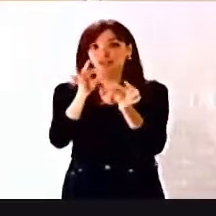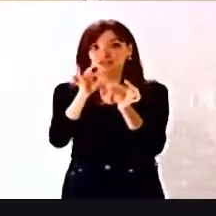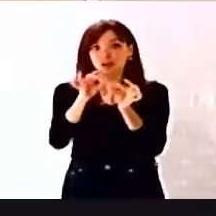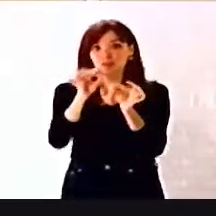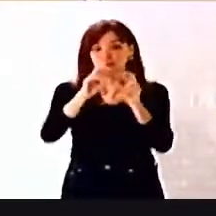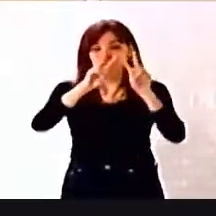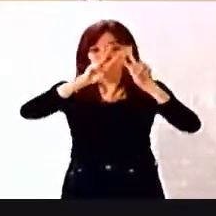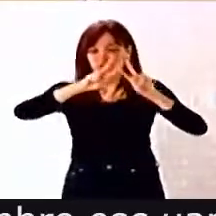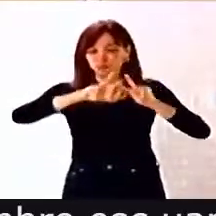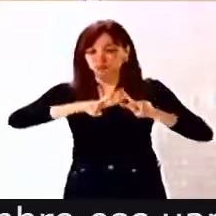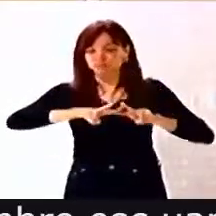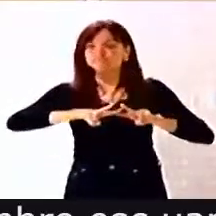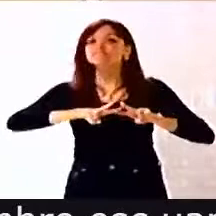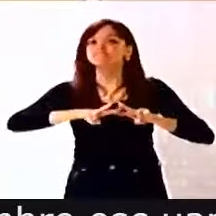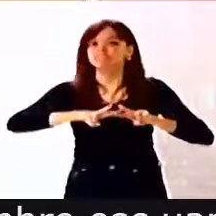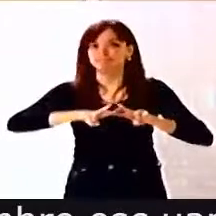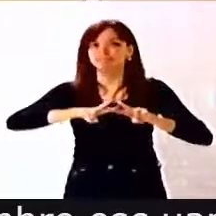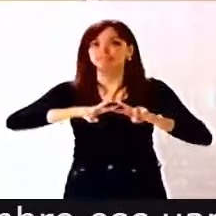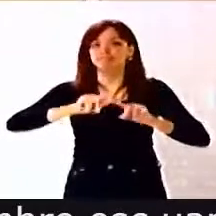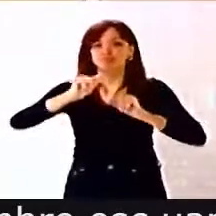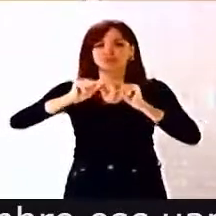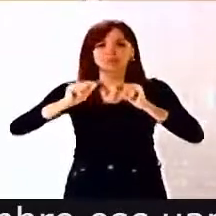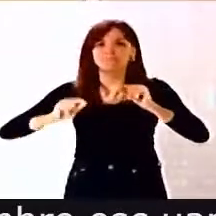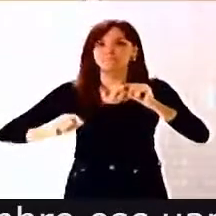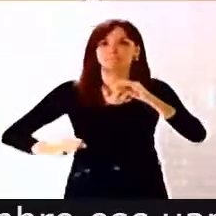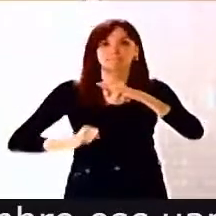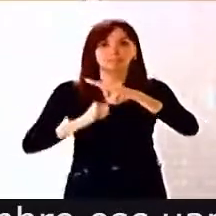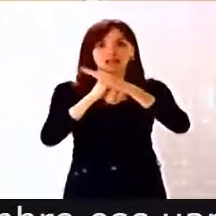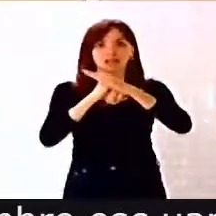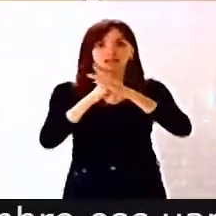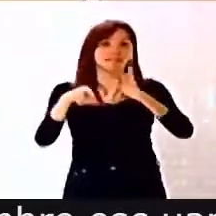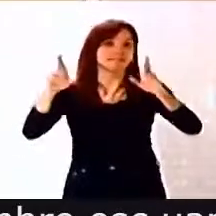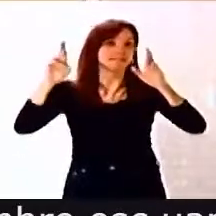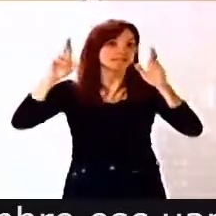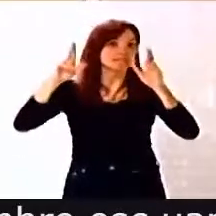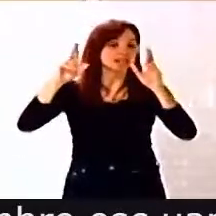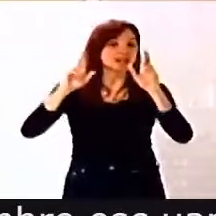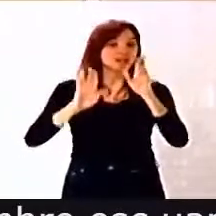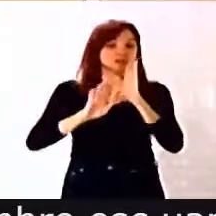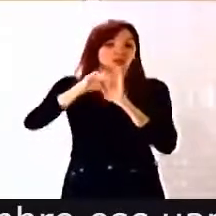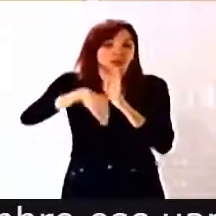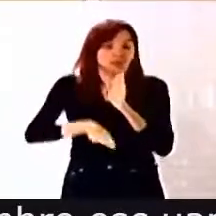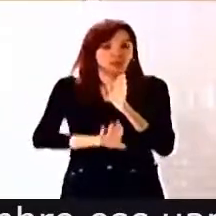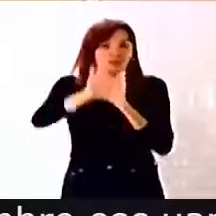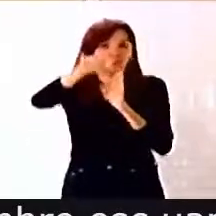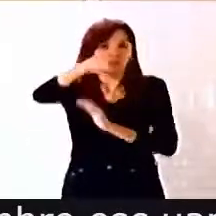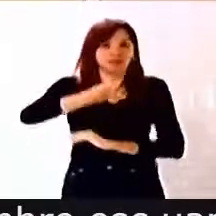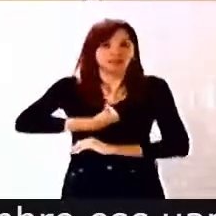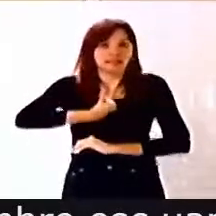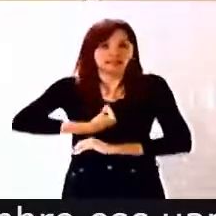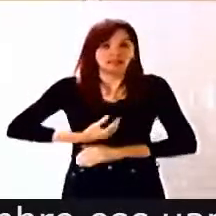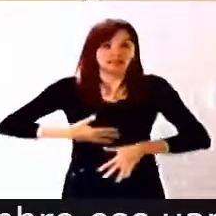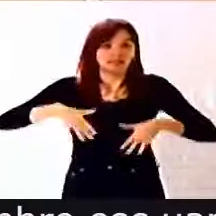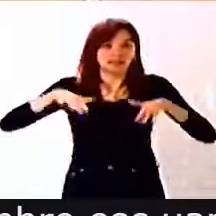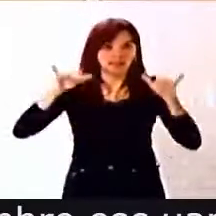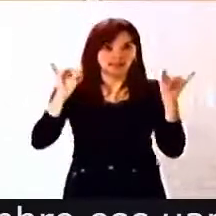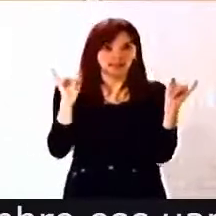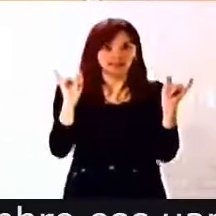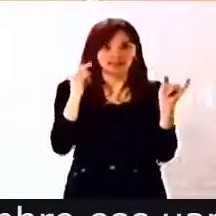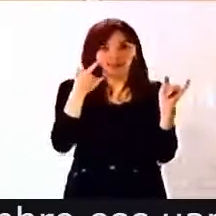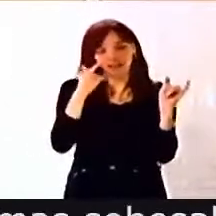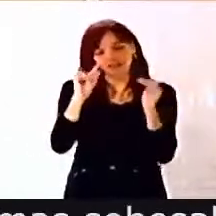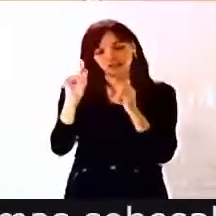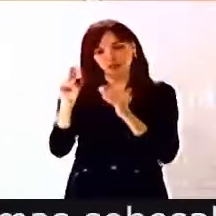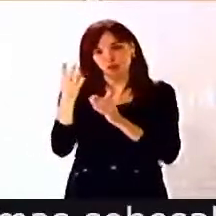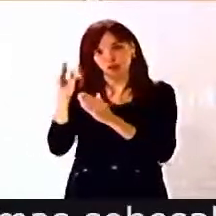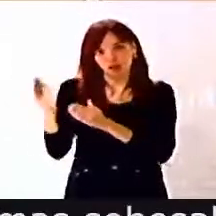debido producir el pico de esta segunda ola y esperemos que no tengamos más sobresaltos en esta segunda oleada. Con